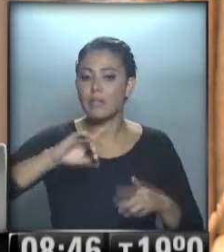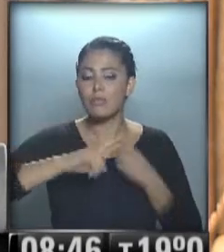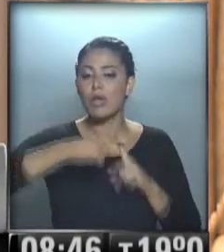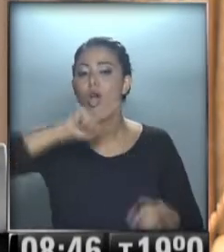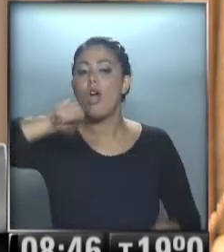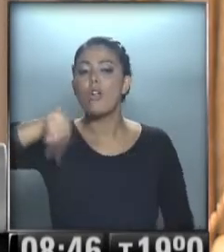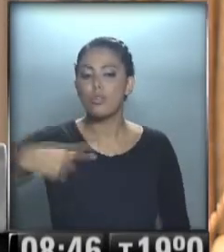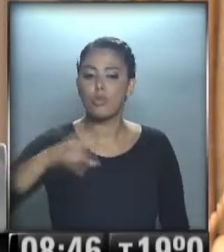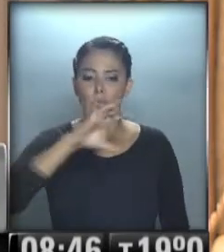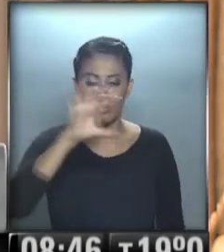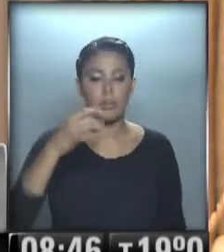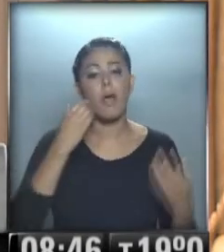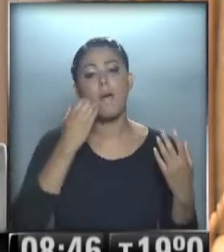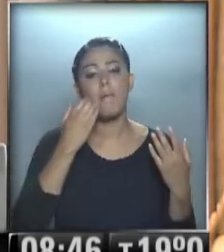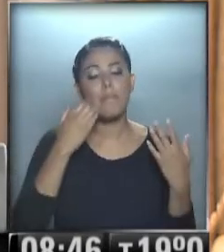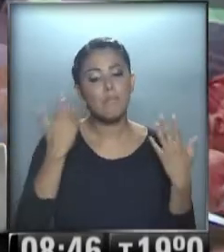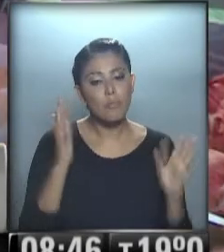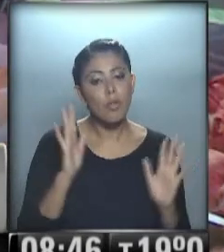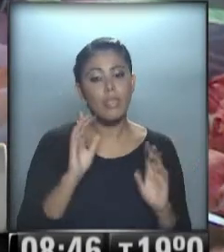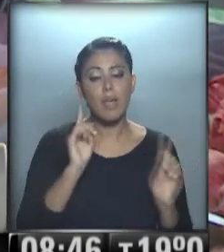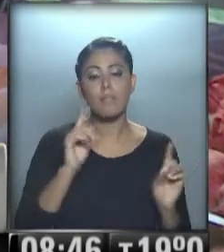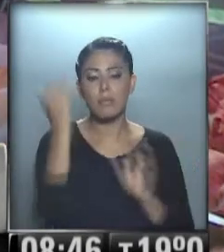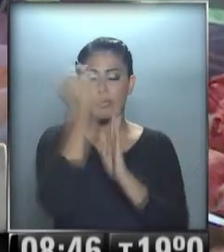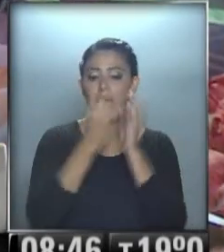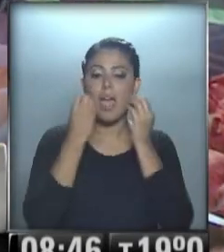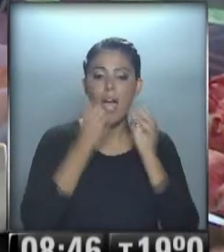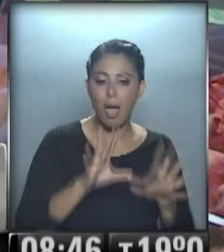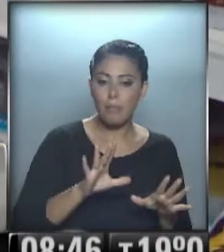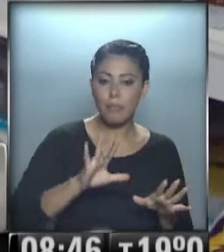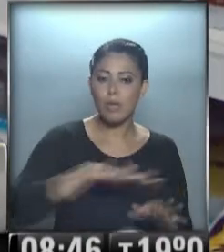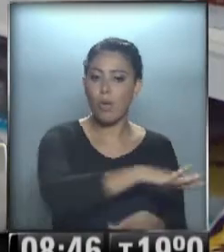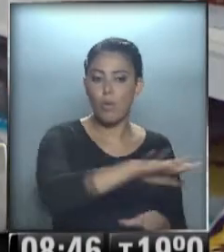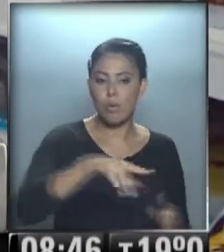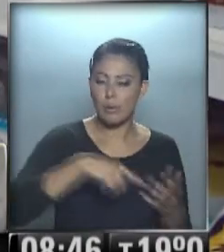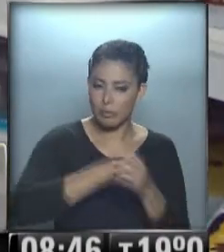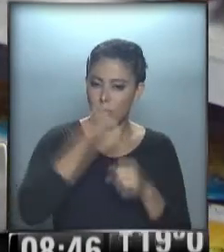interior. Posiblemente se repita este esquema de empezar por plazas grandes del